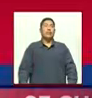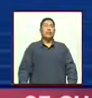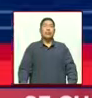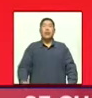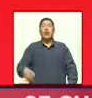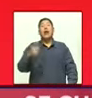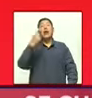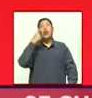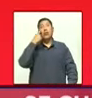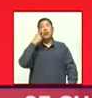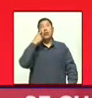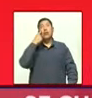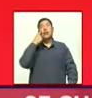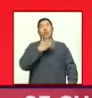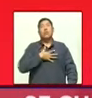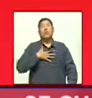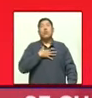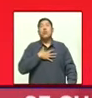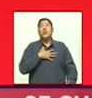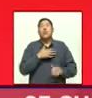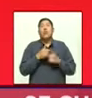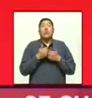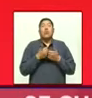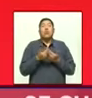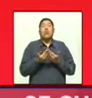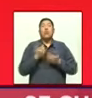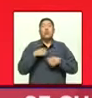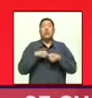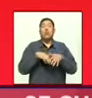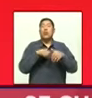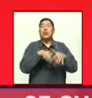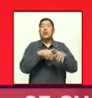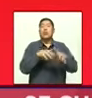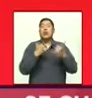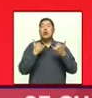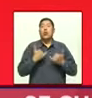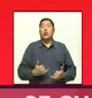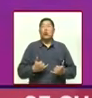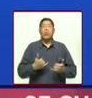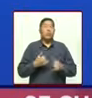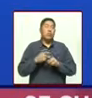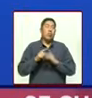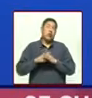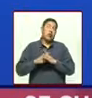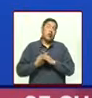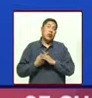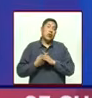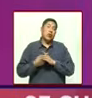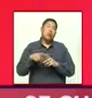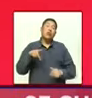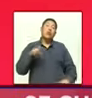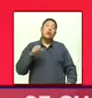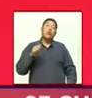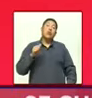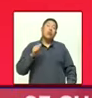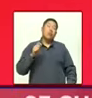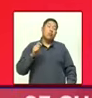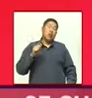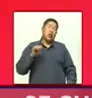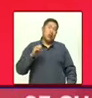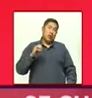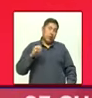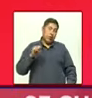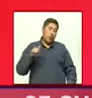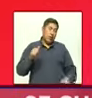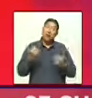Vamos a conocer, a ver detalles de cómo se ha realizado esta marcha el día de hoy desde que partieron de Patacamaya hacia